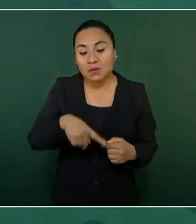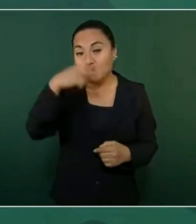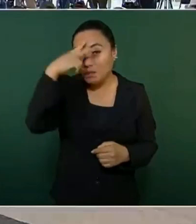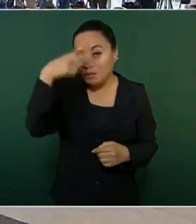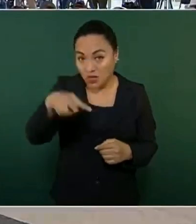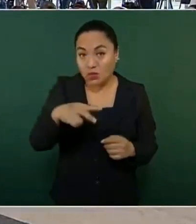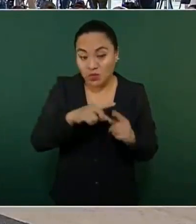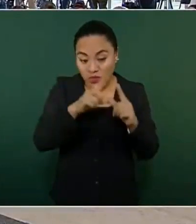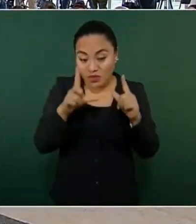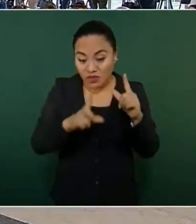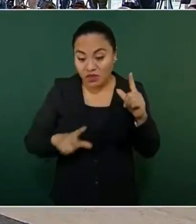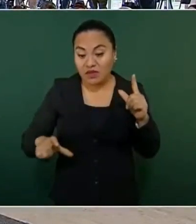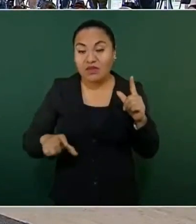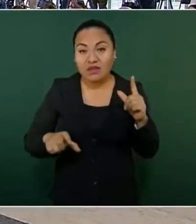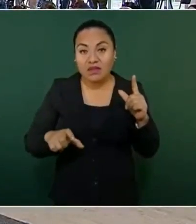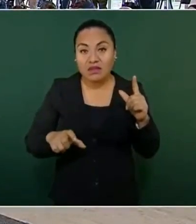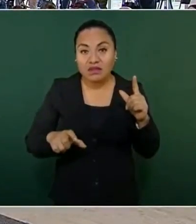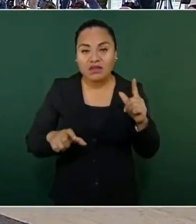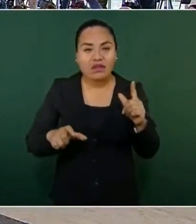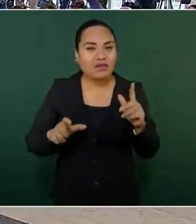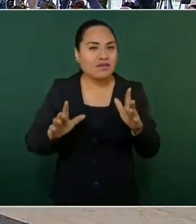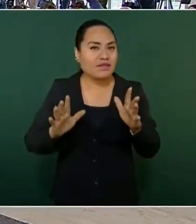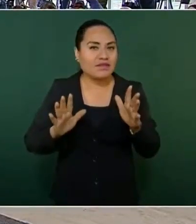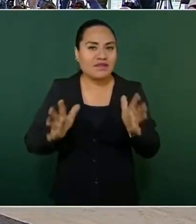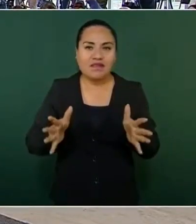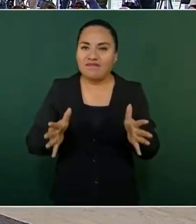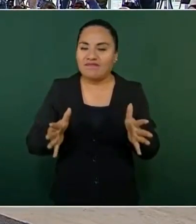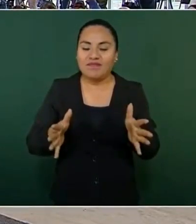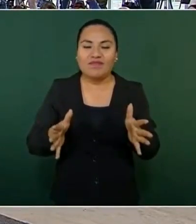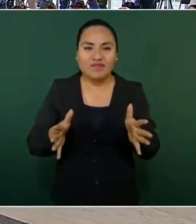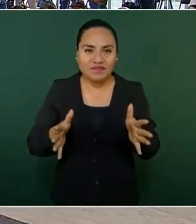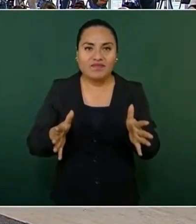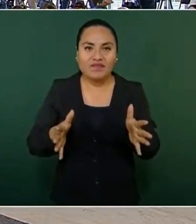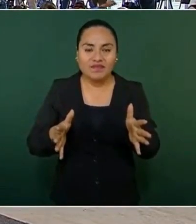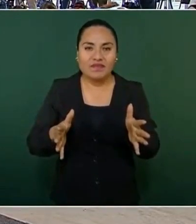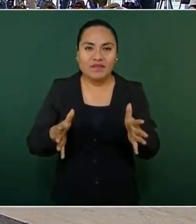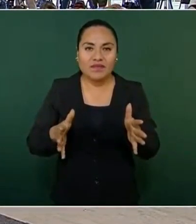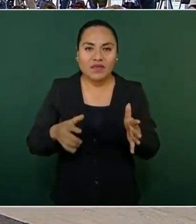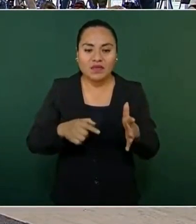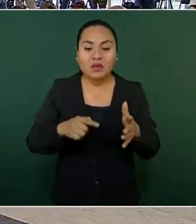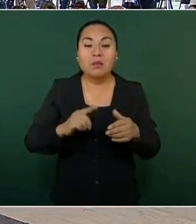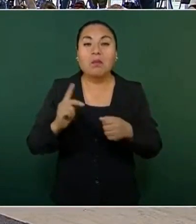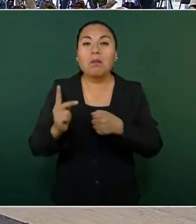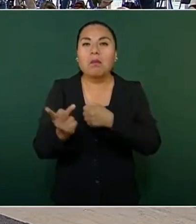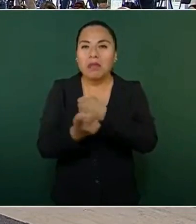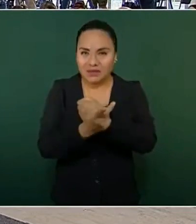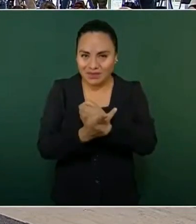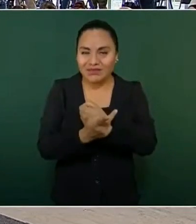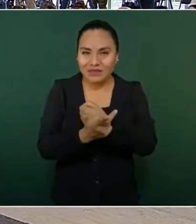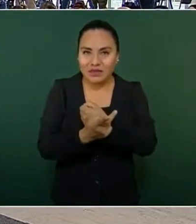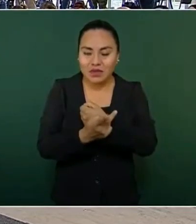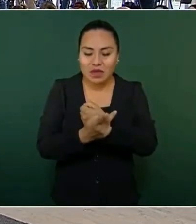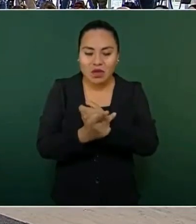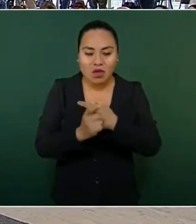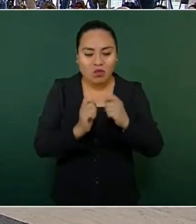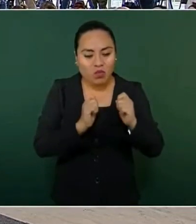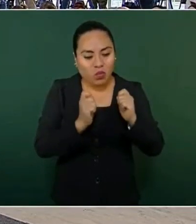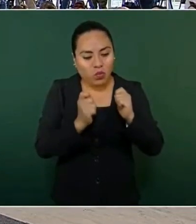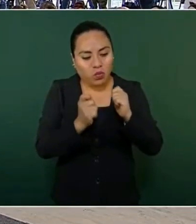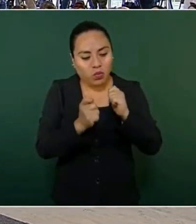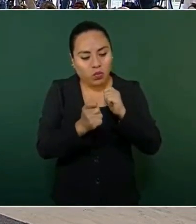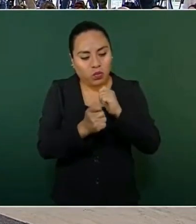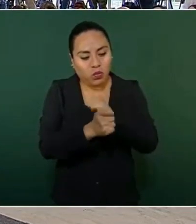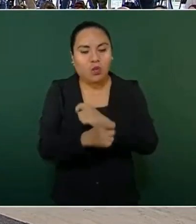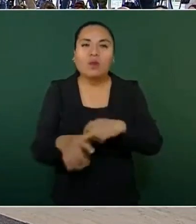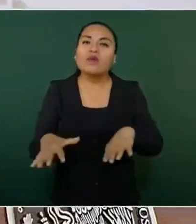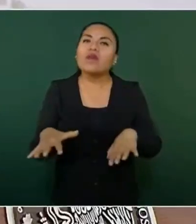México ya está encaminado como país a convertirse